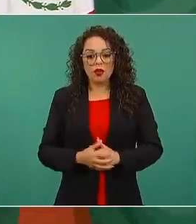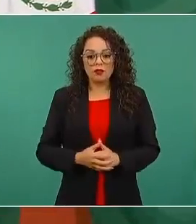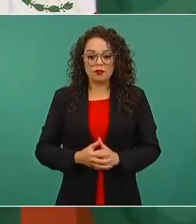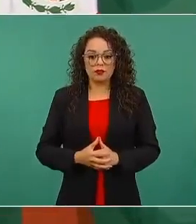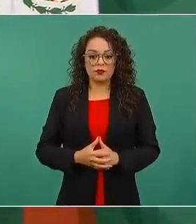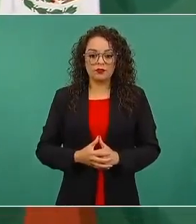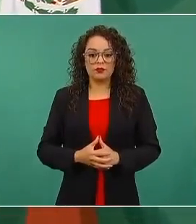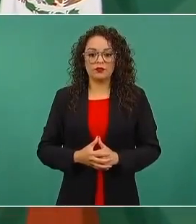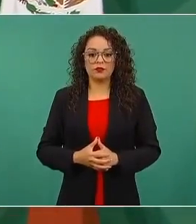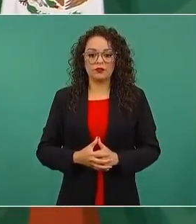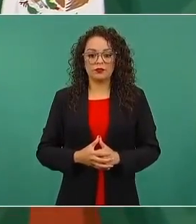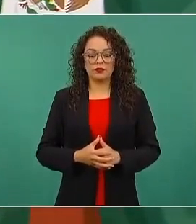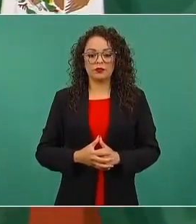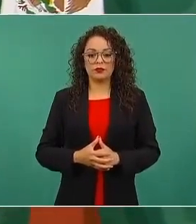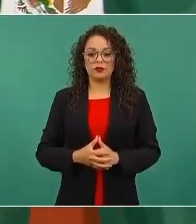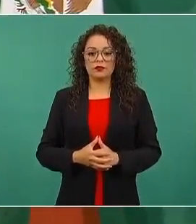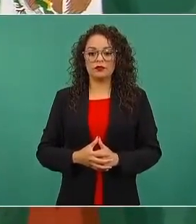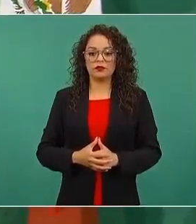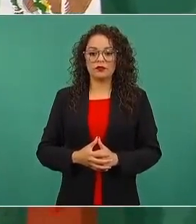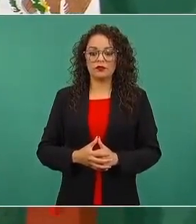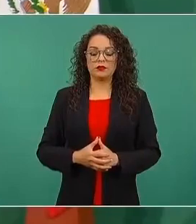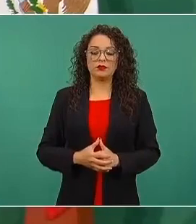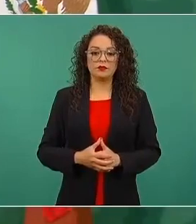estos carros, se va a quedar.